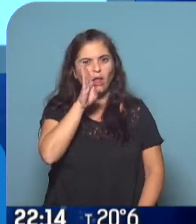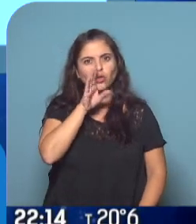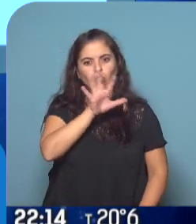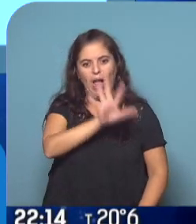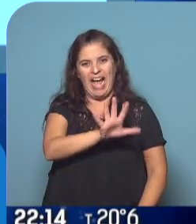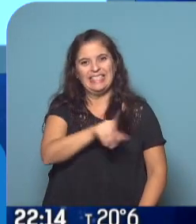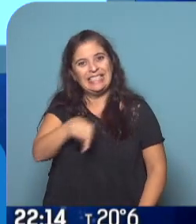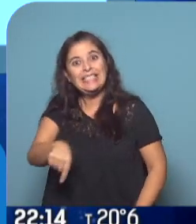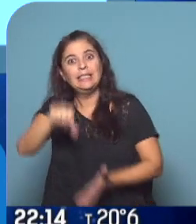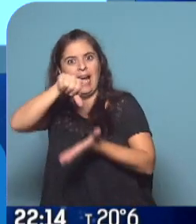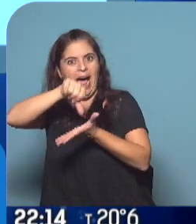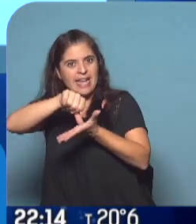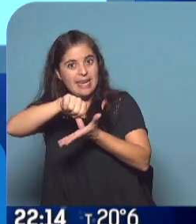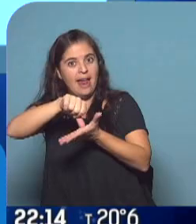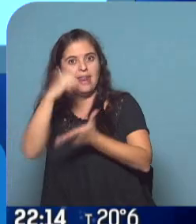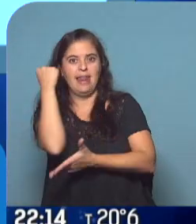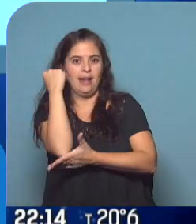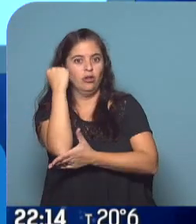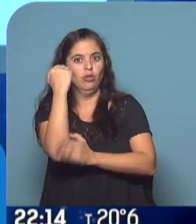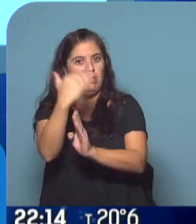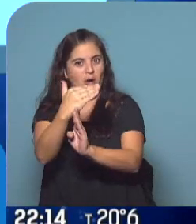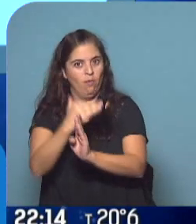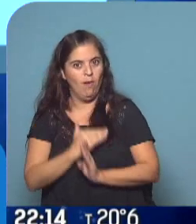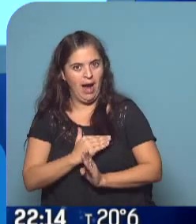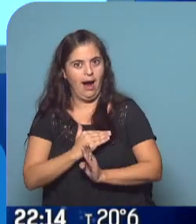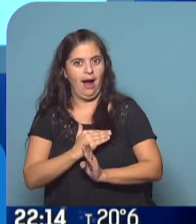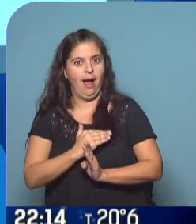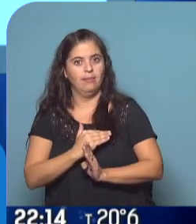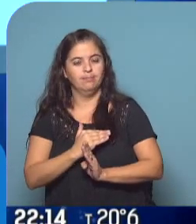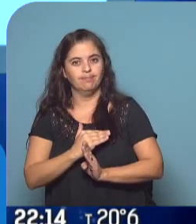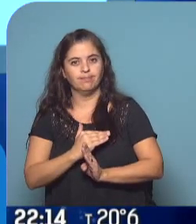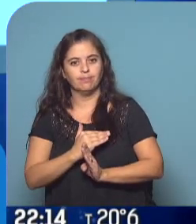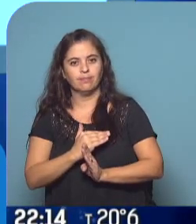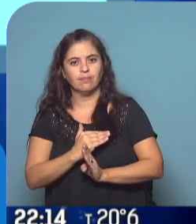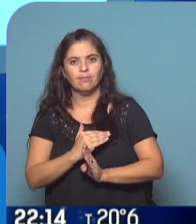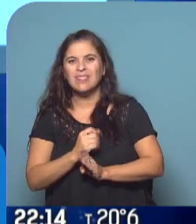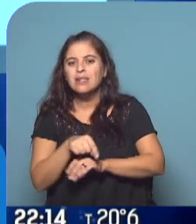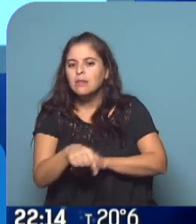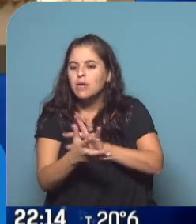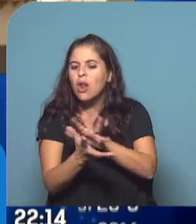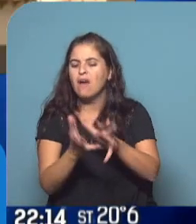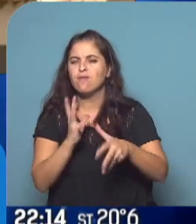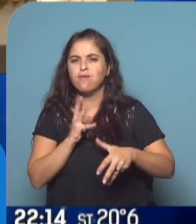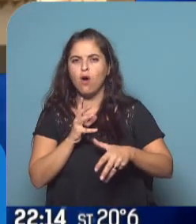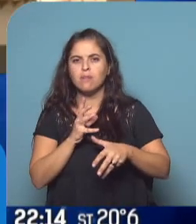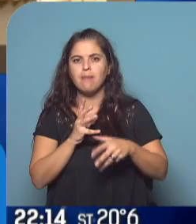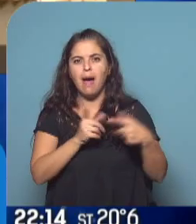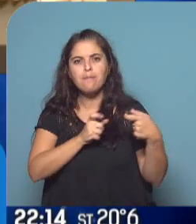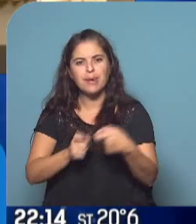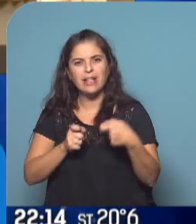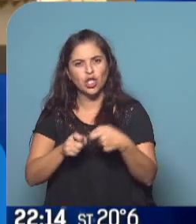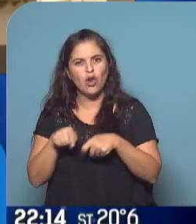niveles menores de antes del acuerdo nuclear. Pero yo creo que no es la forma de convencer a los iraníes. Los iraníes han hecho